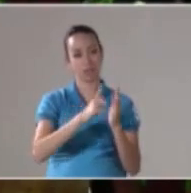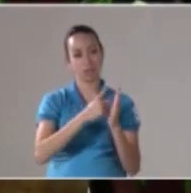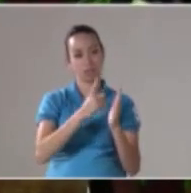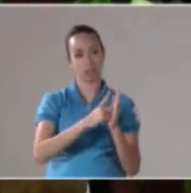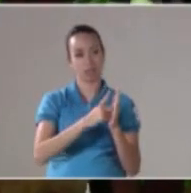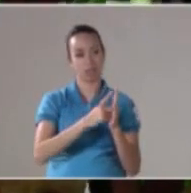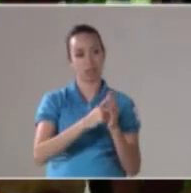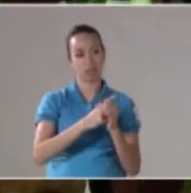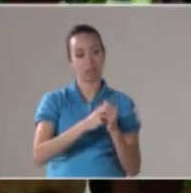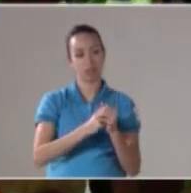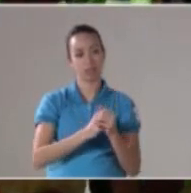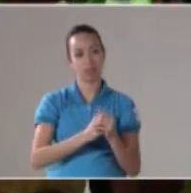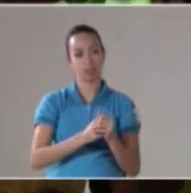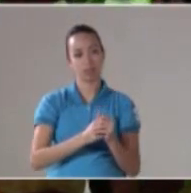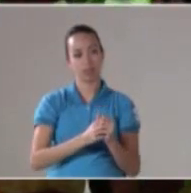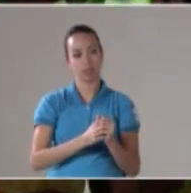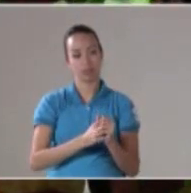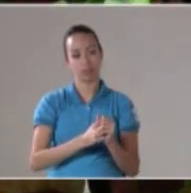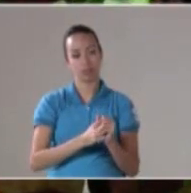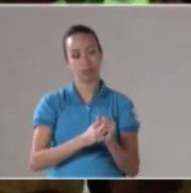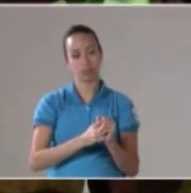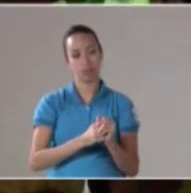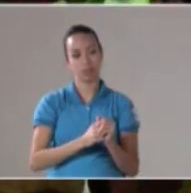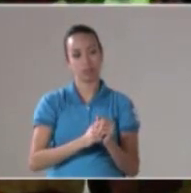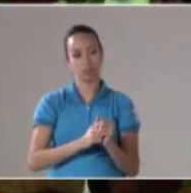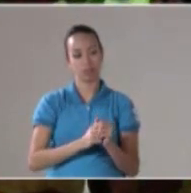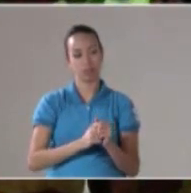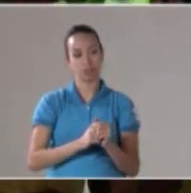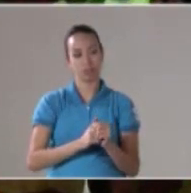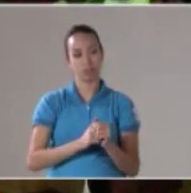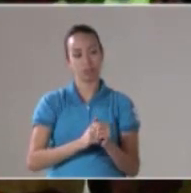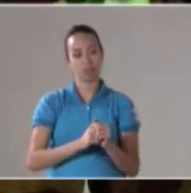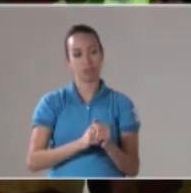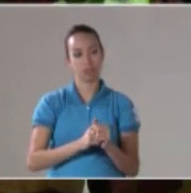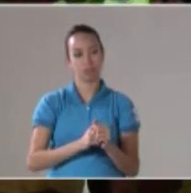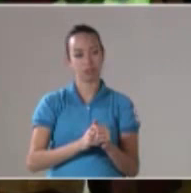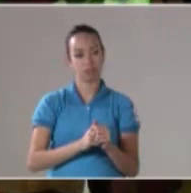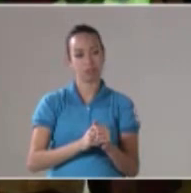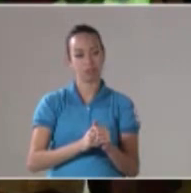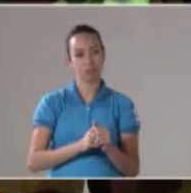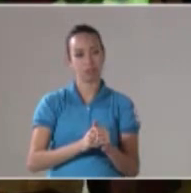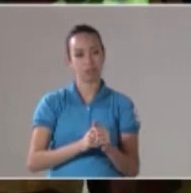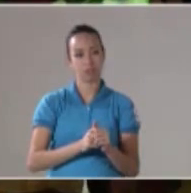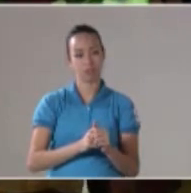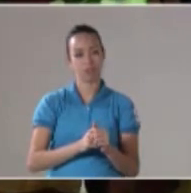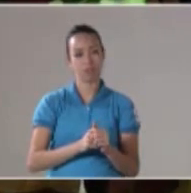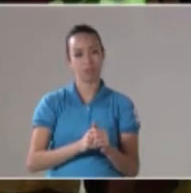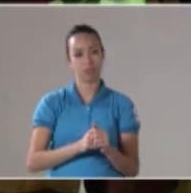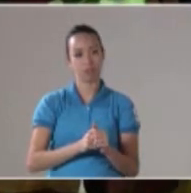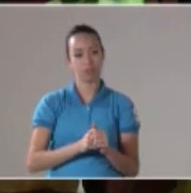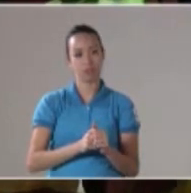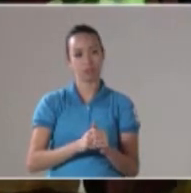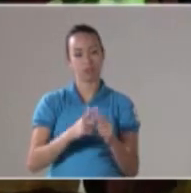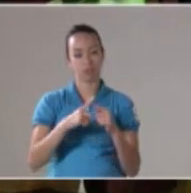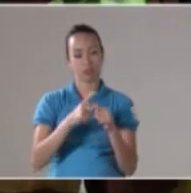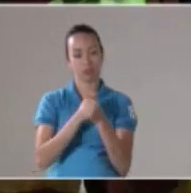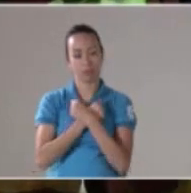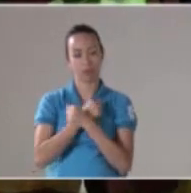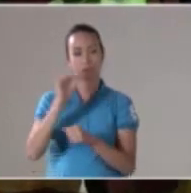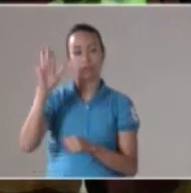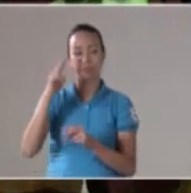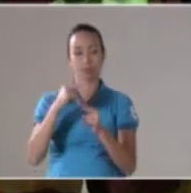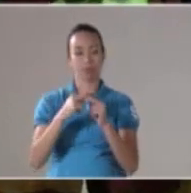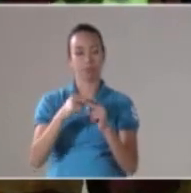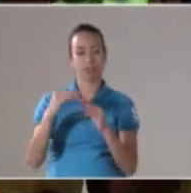es un lío, ¿eh? Pero este dice 143:11: por amor a tu nombre, Señor, vivifícame. Por